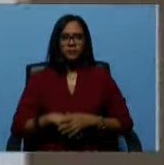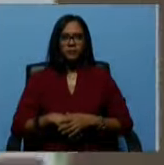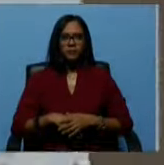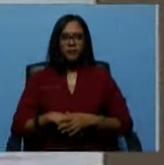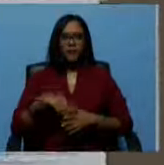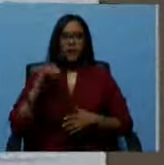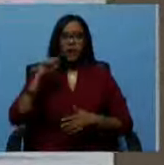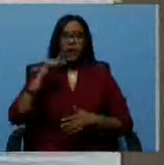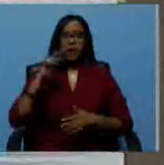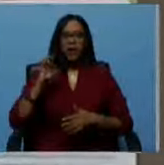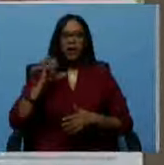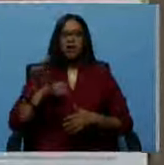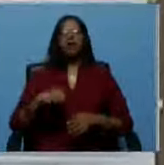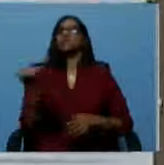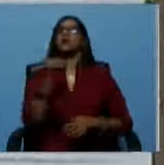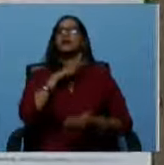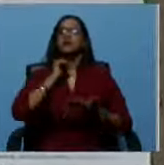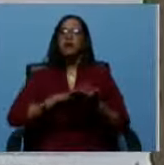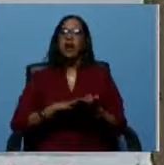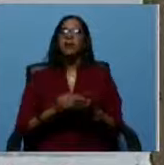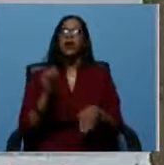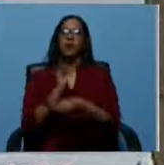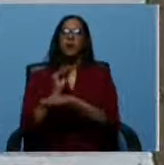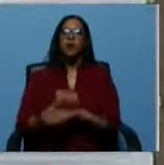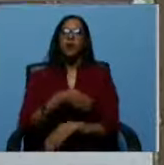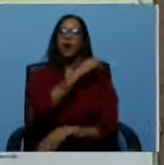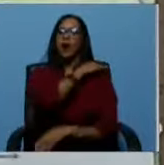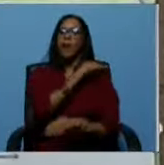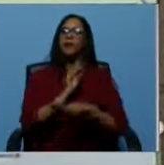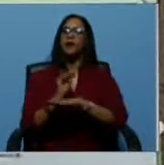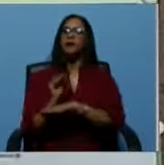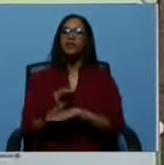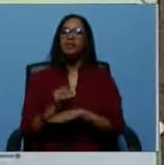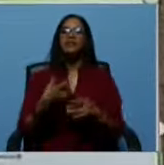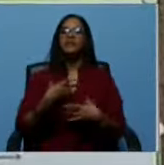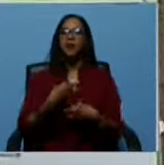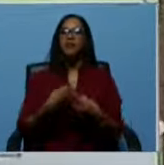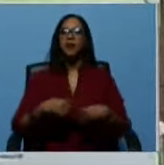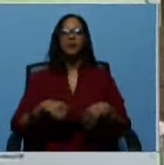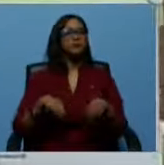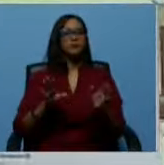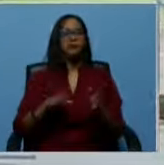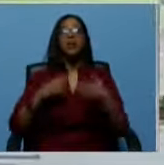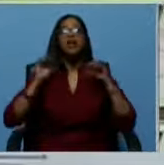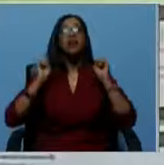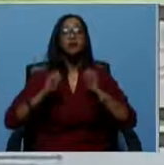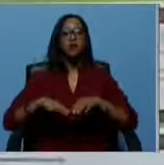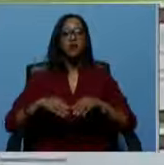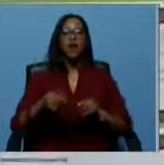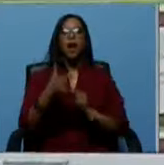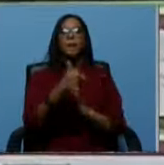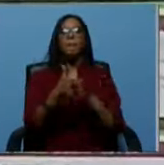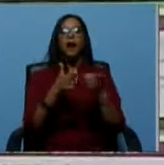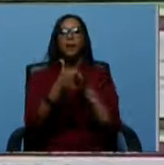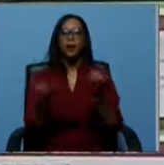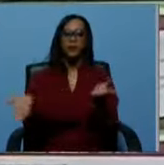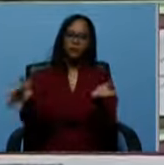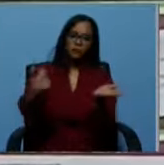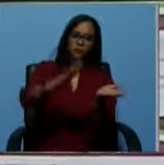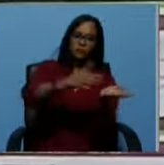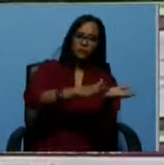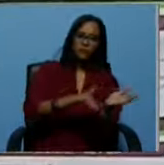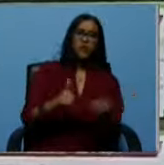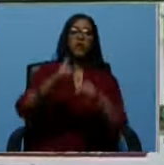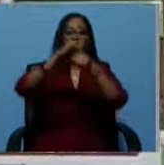Allende fue asesinado, habría sido resguardado por un guardaespaldas cuando intentaba rendirse. Fusilamientos en masa con ataques